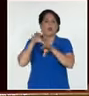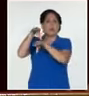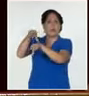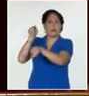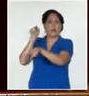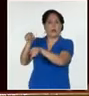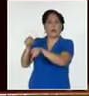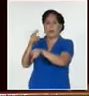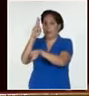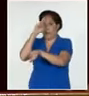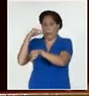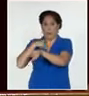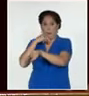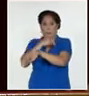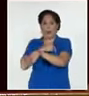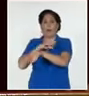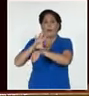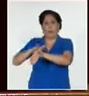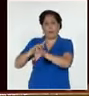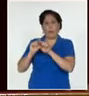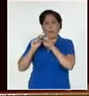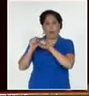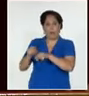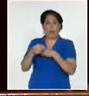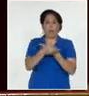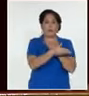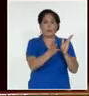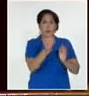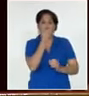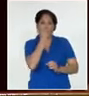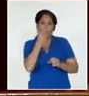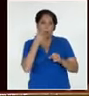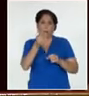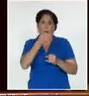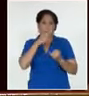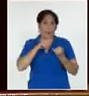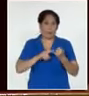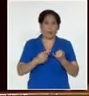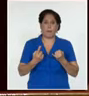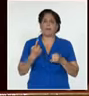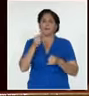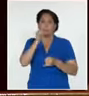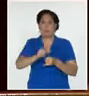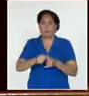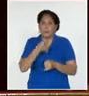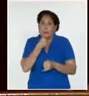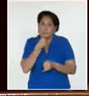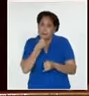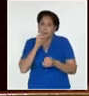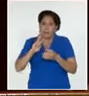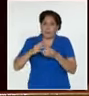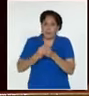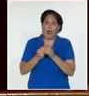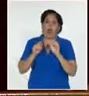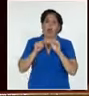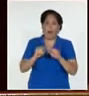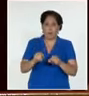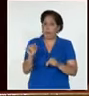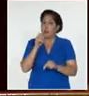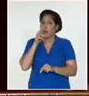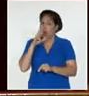y zonas rojas, así como la distribución de alimentos y medicamentos a personas en situación de